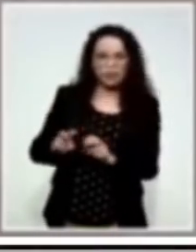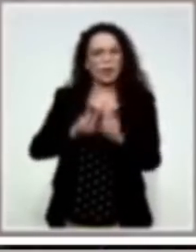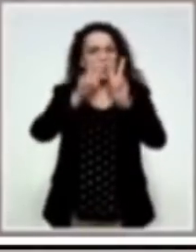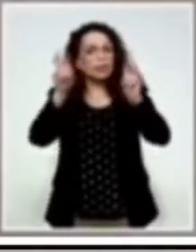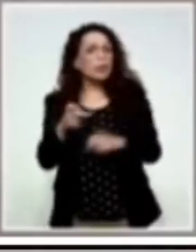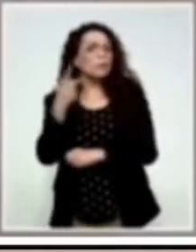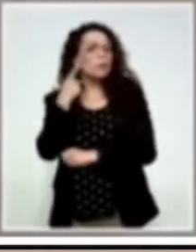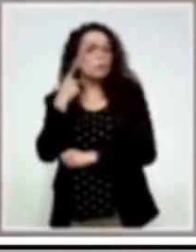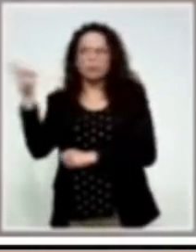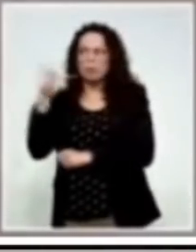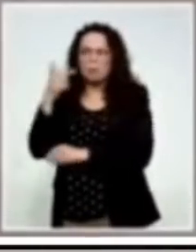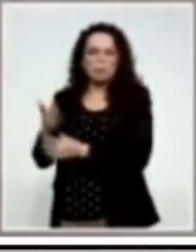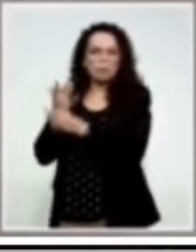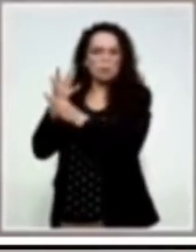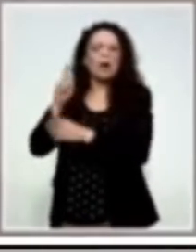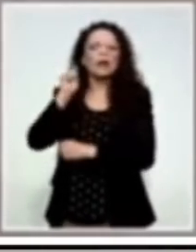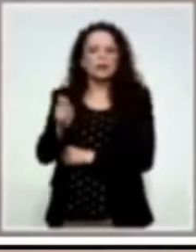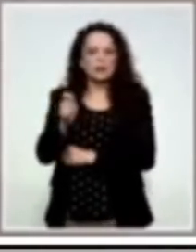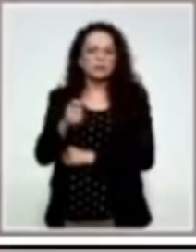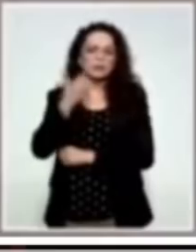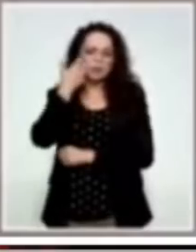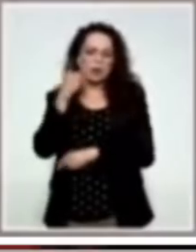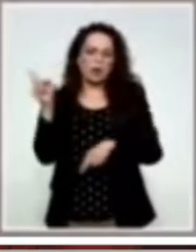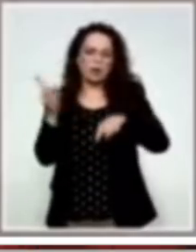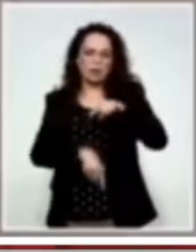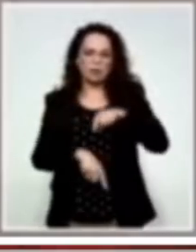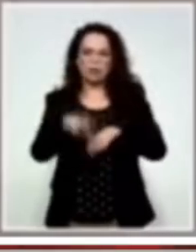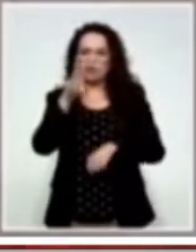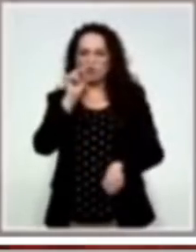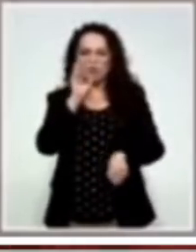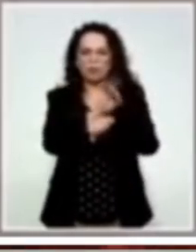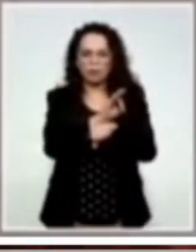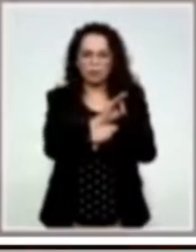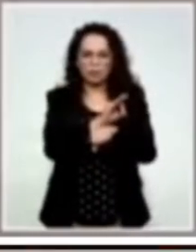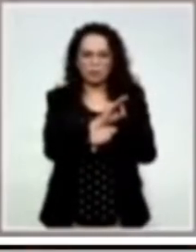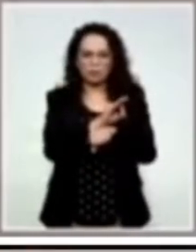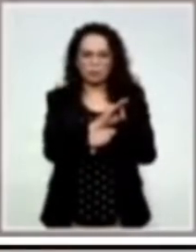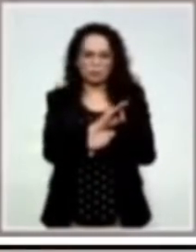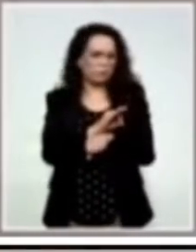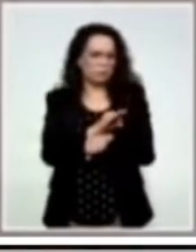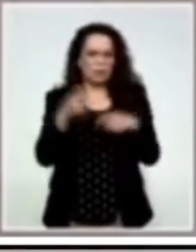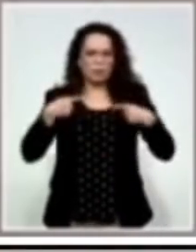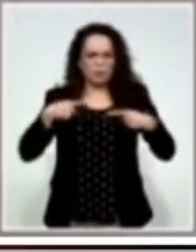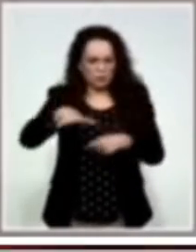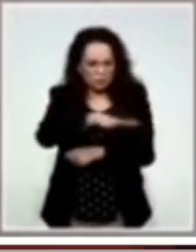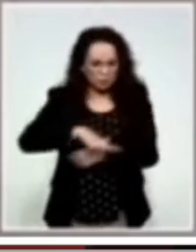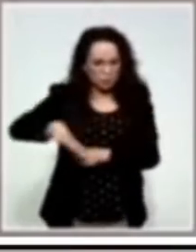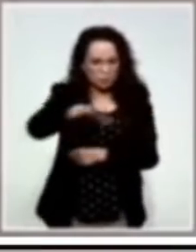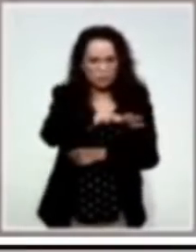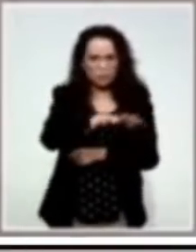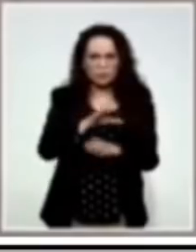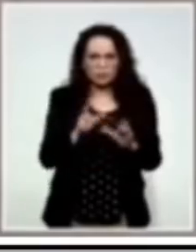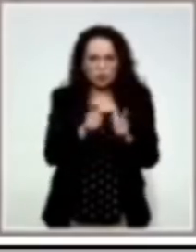se busca debilitar a quien ha sido el baluarte de los derechos de las minorías en este país y de